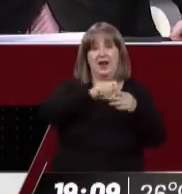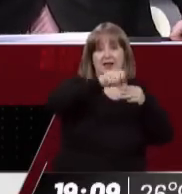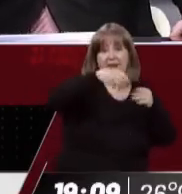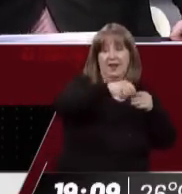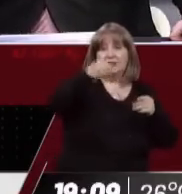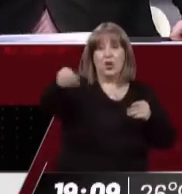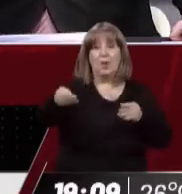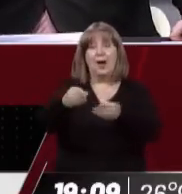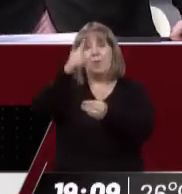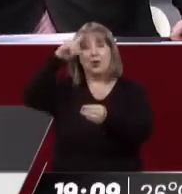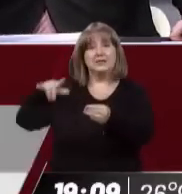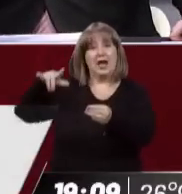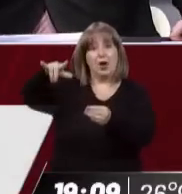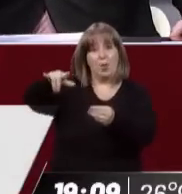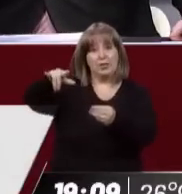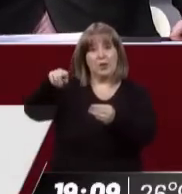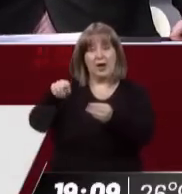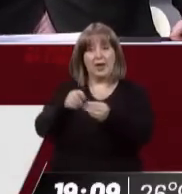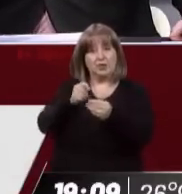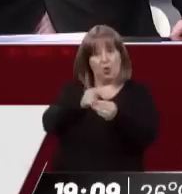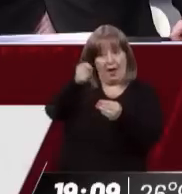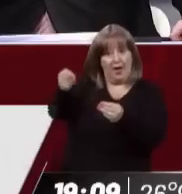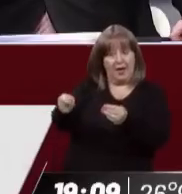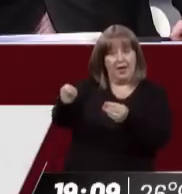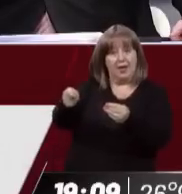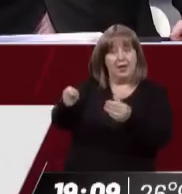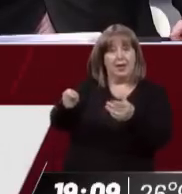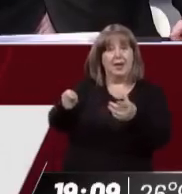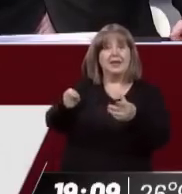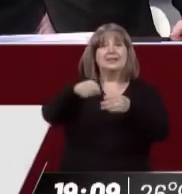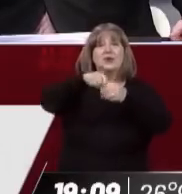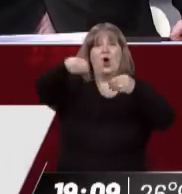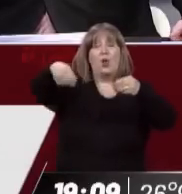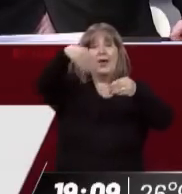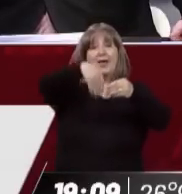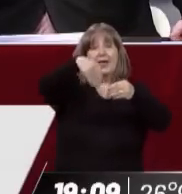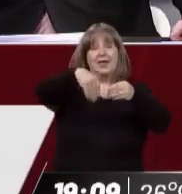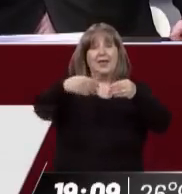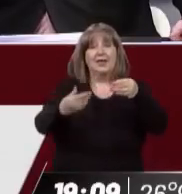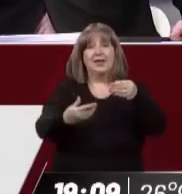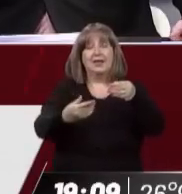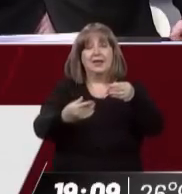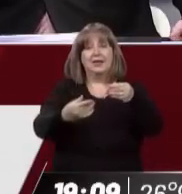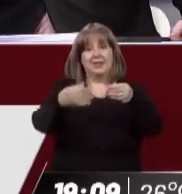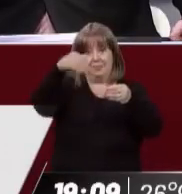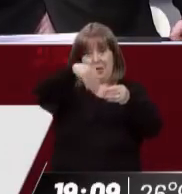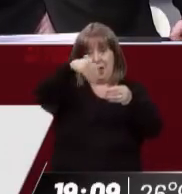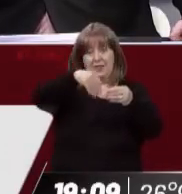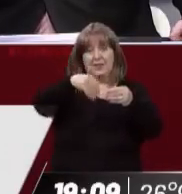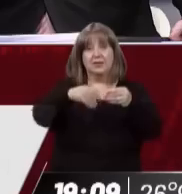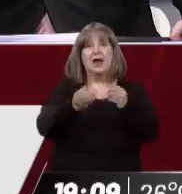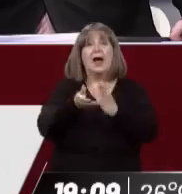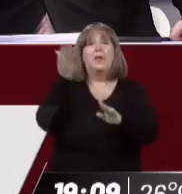a la policía de seguridad aeroportuaria el sobre en el cual iba a trasladado el celular iba